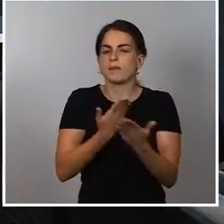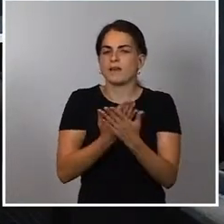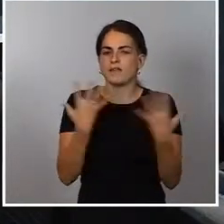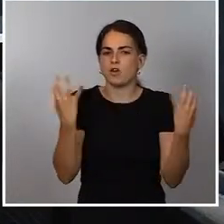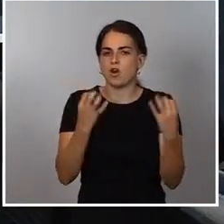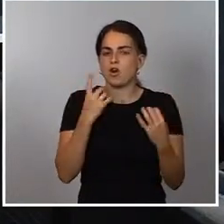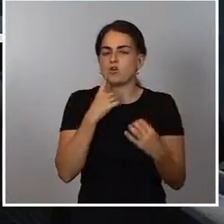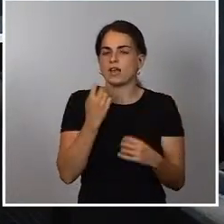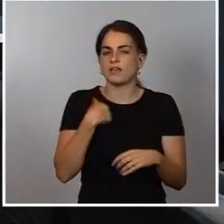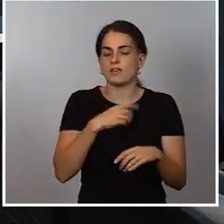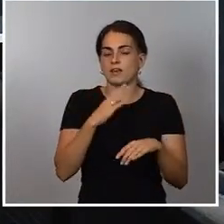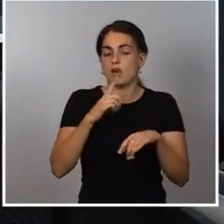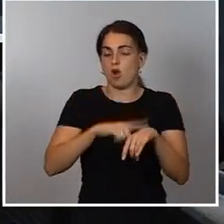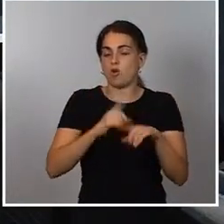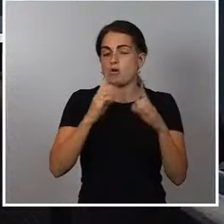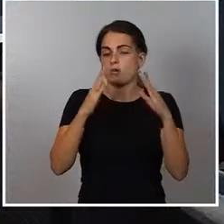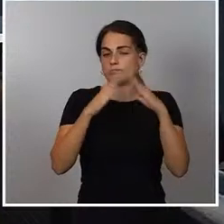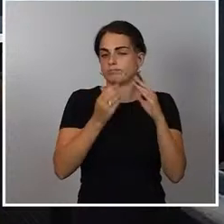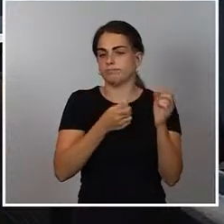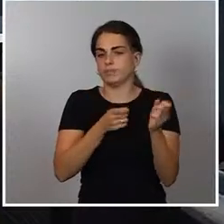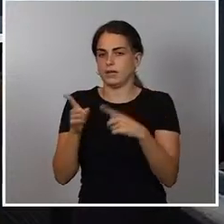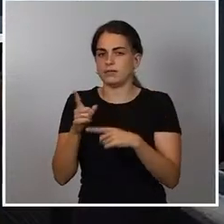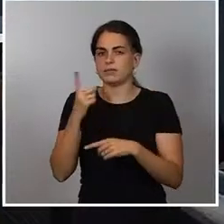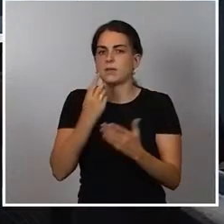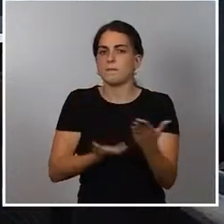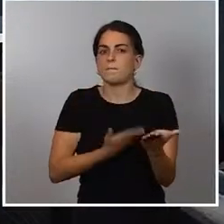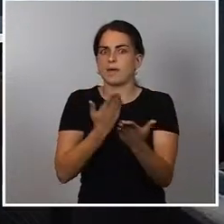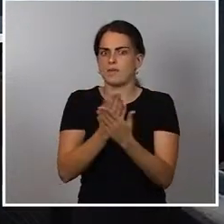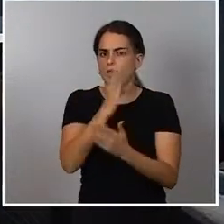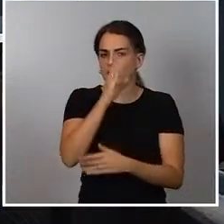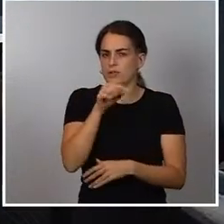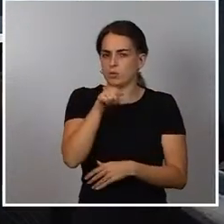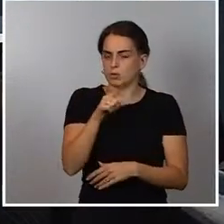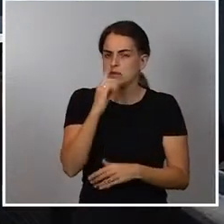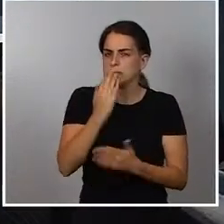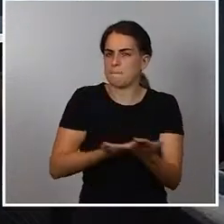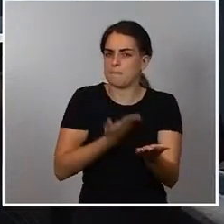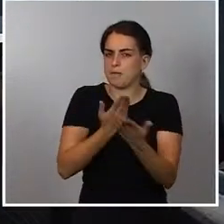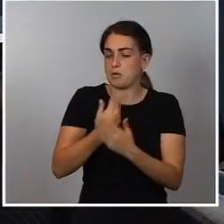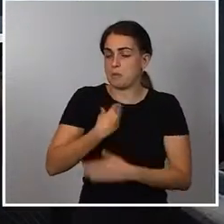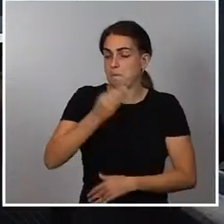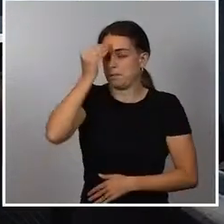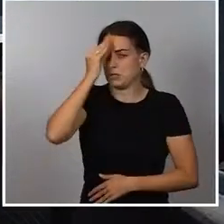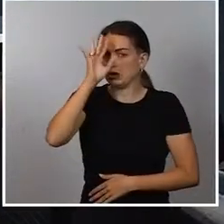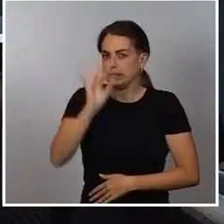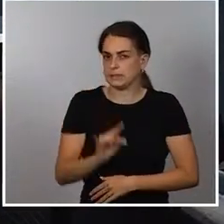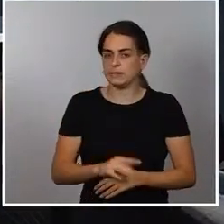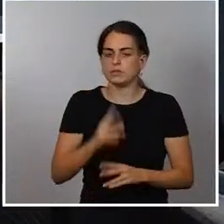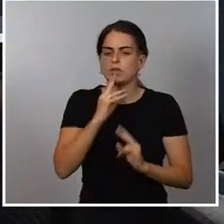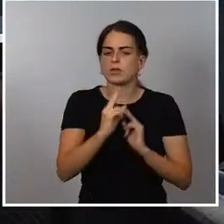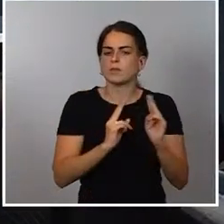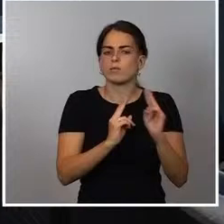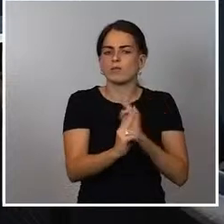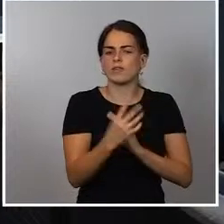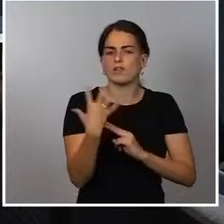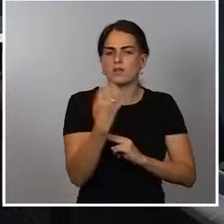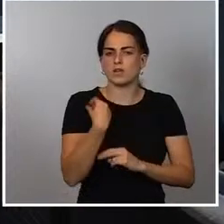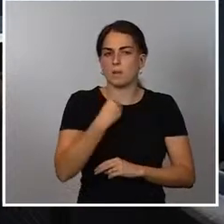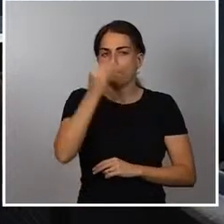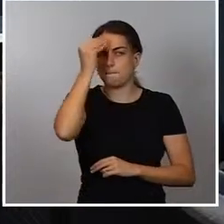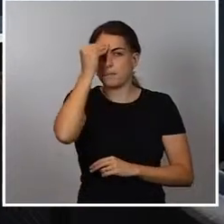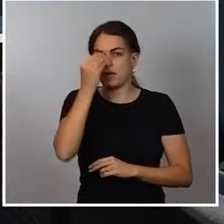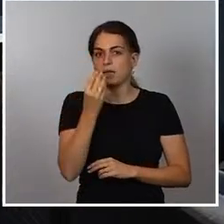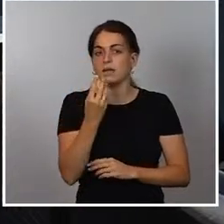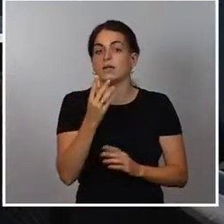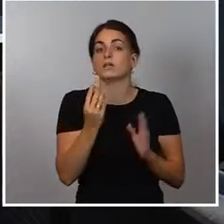y entiendo que eso también se lo habrá pedido a usted directamente qué es lo que le ha respondido lo descarta completamente ponerlo de nuevo un toque